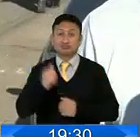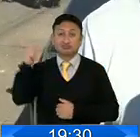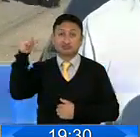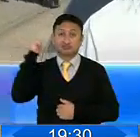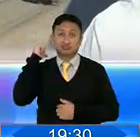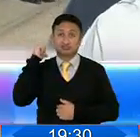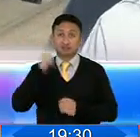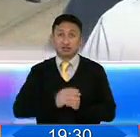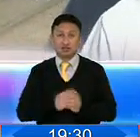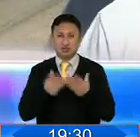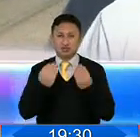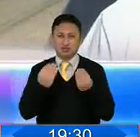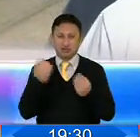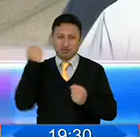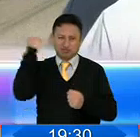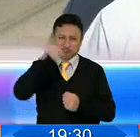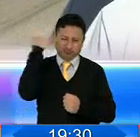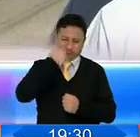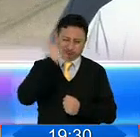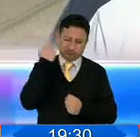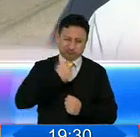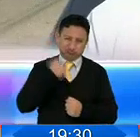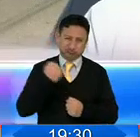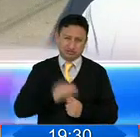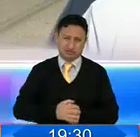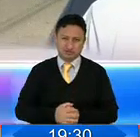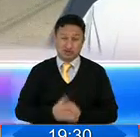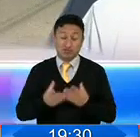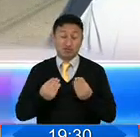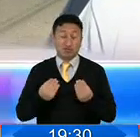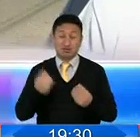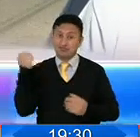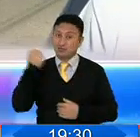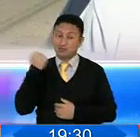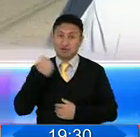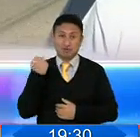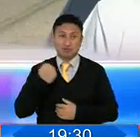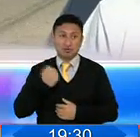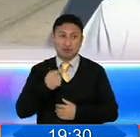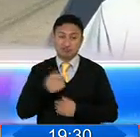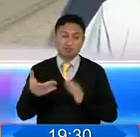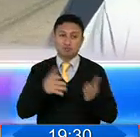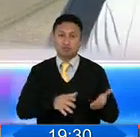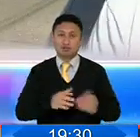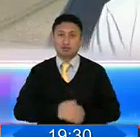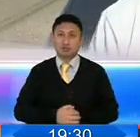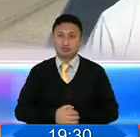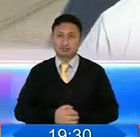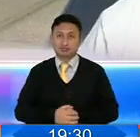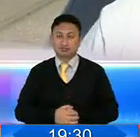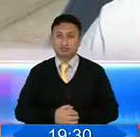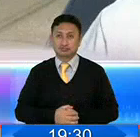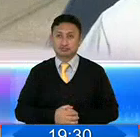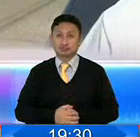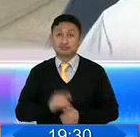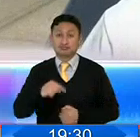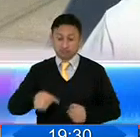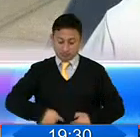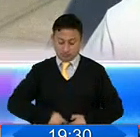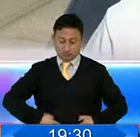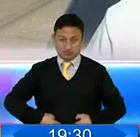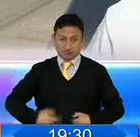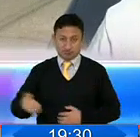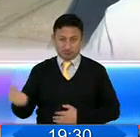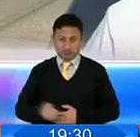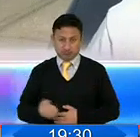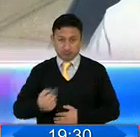muchas aberturas, me imagino que fueron varias puñaladas que le dio en la espalda, que esas fueron las causantes de la muerte. Y a la altura del abdomen, porque yo la